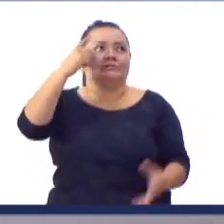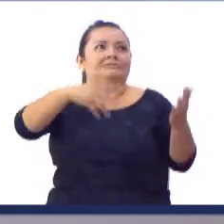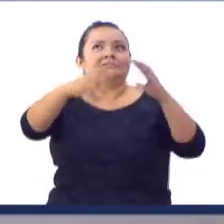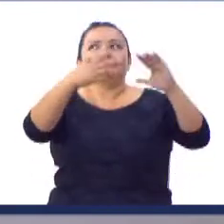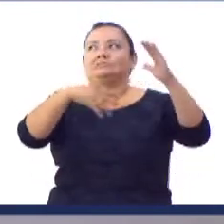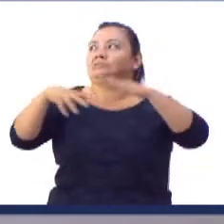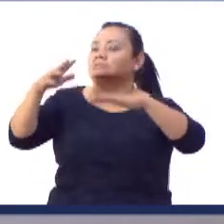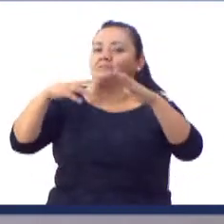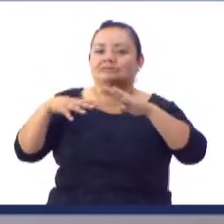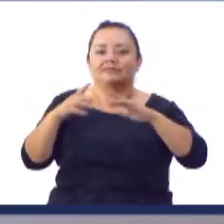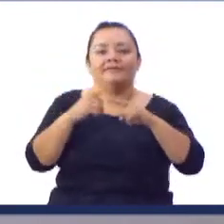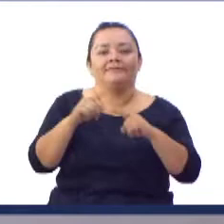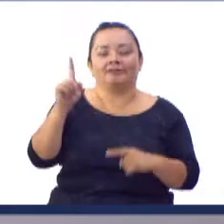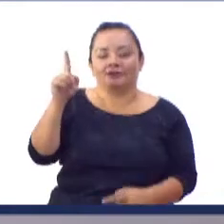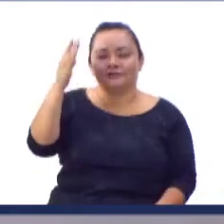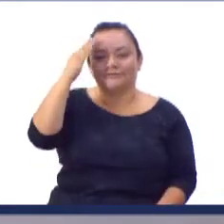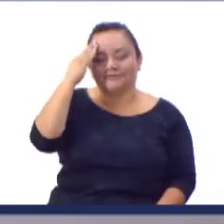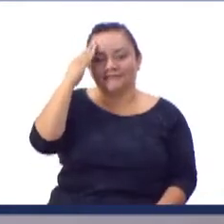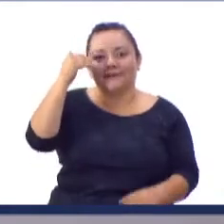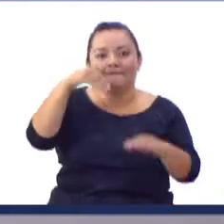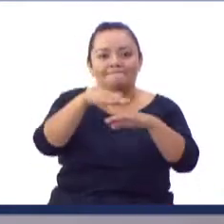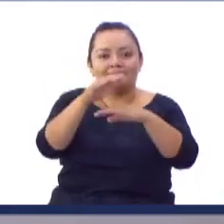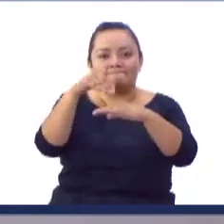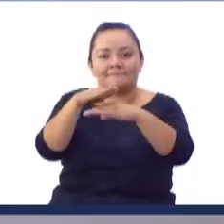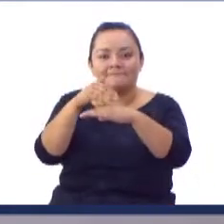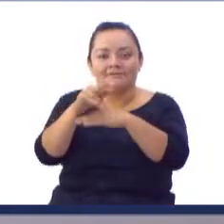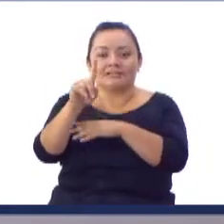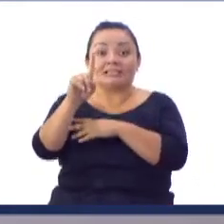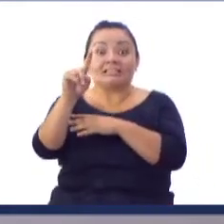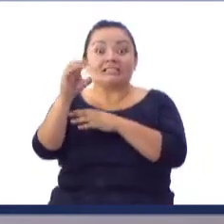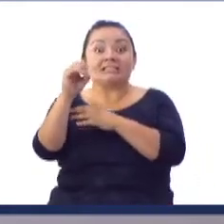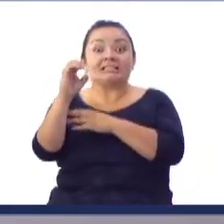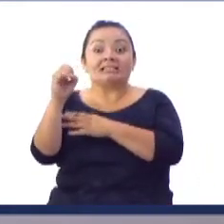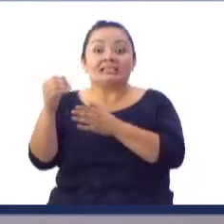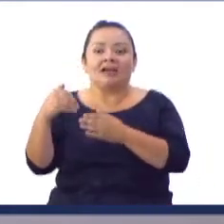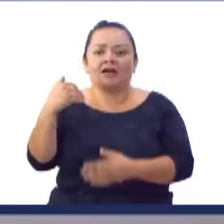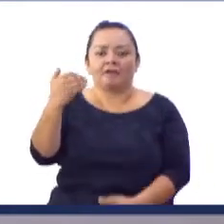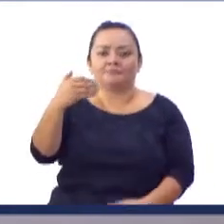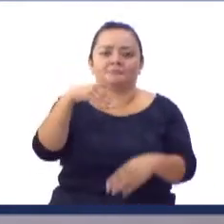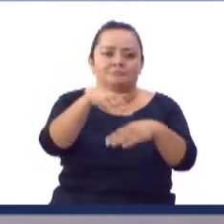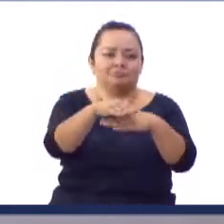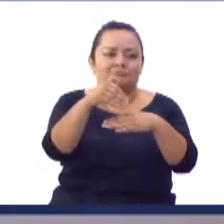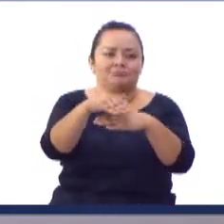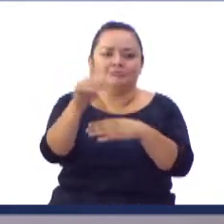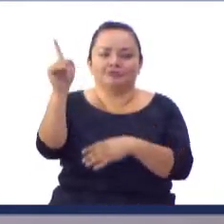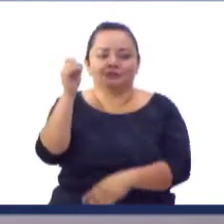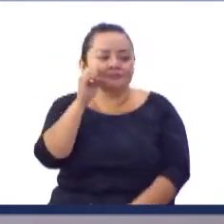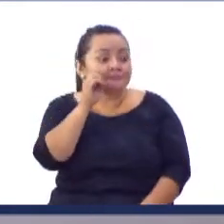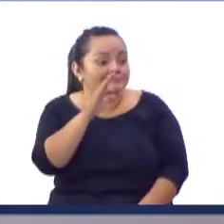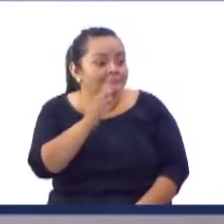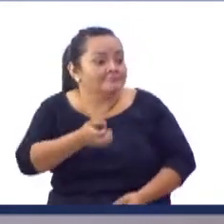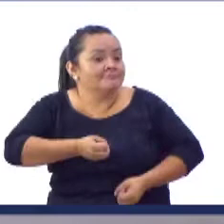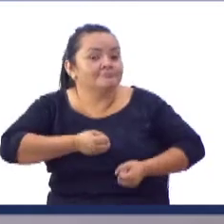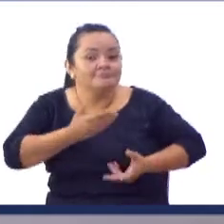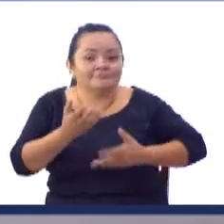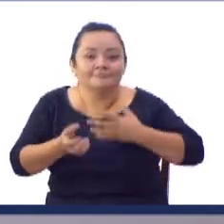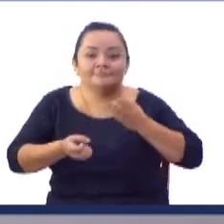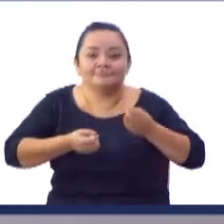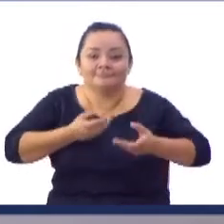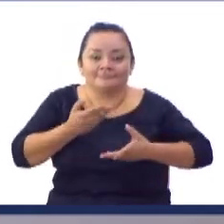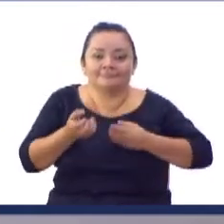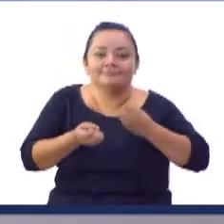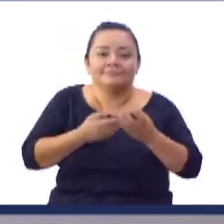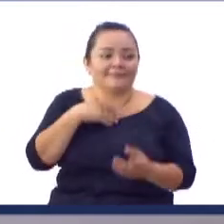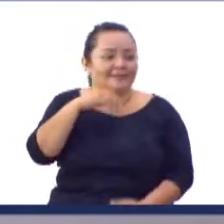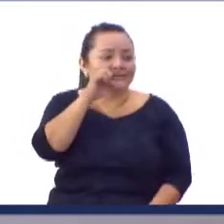pero dios había mandado mensajes durante más de 100 años hermanos díaz y les